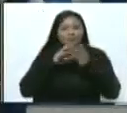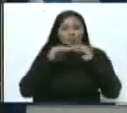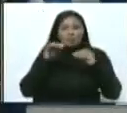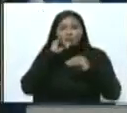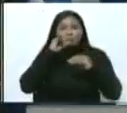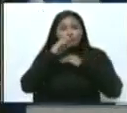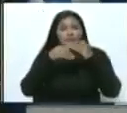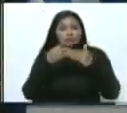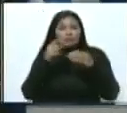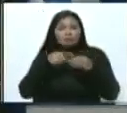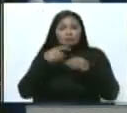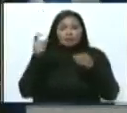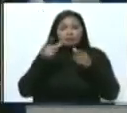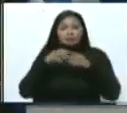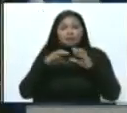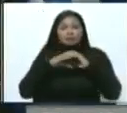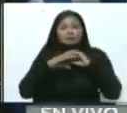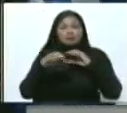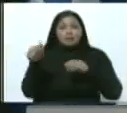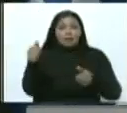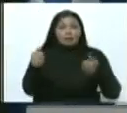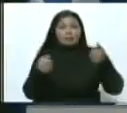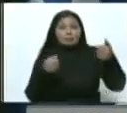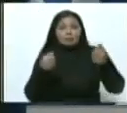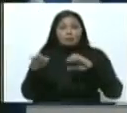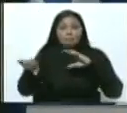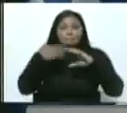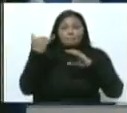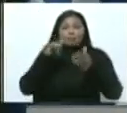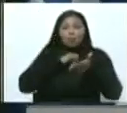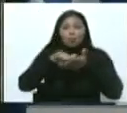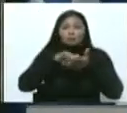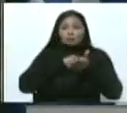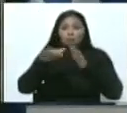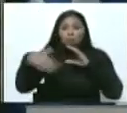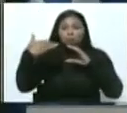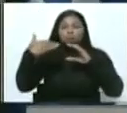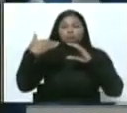de que estaban sacando esas gandolas. Me llegó el mensaje a mi WhatsApp